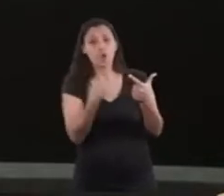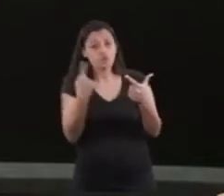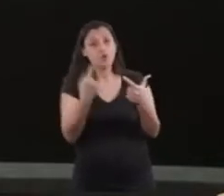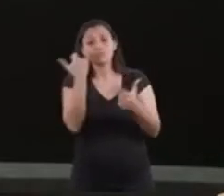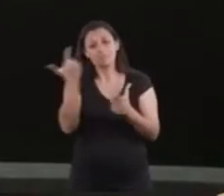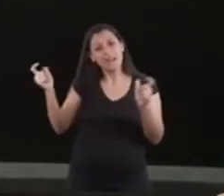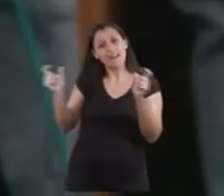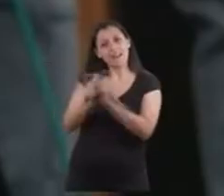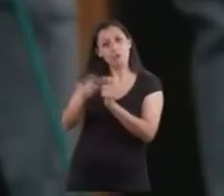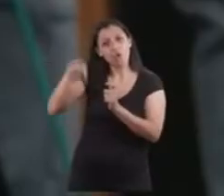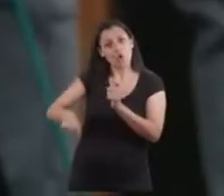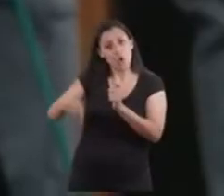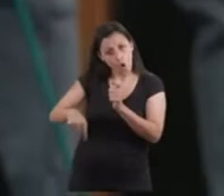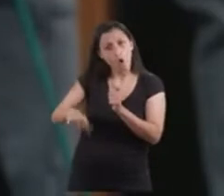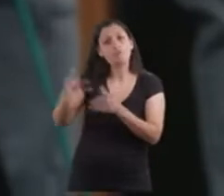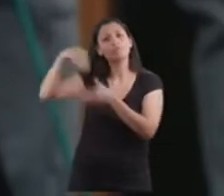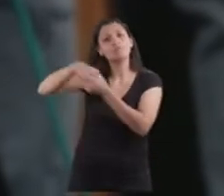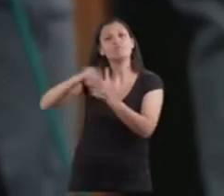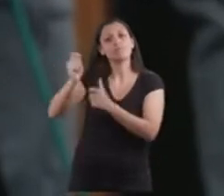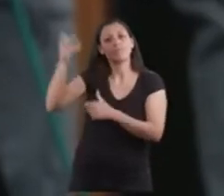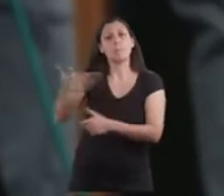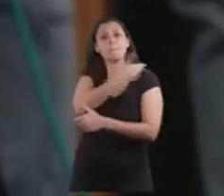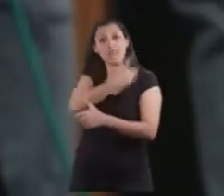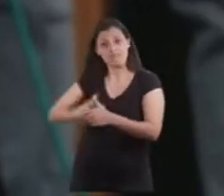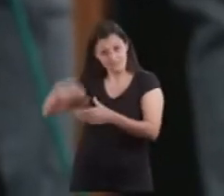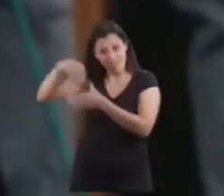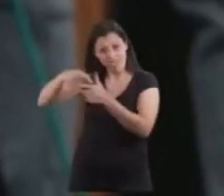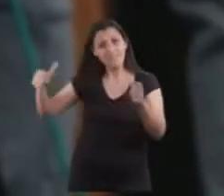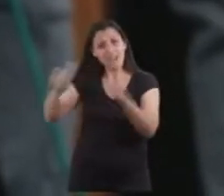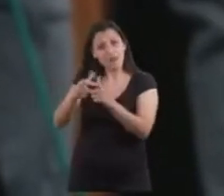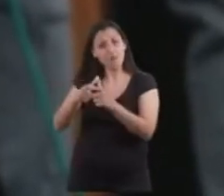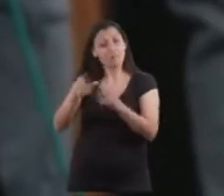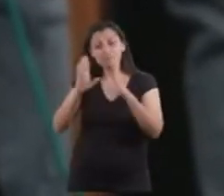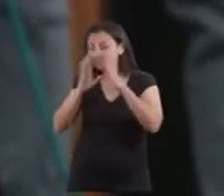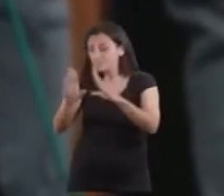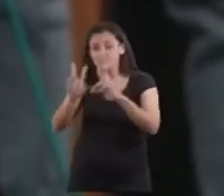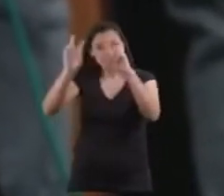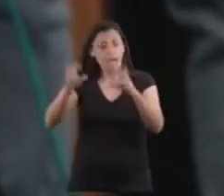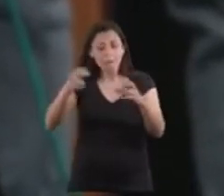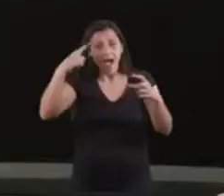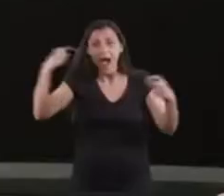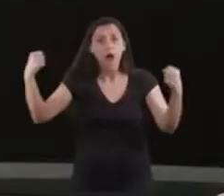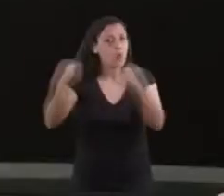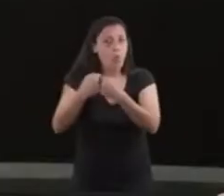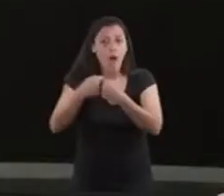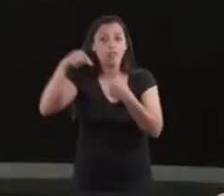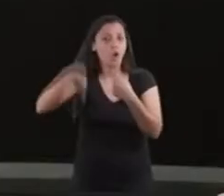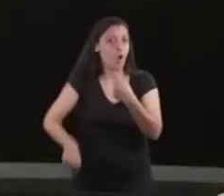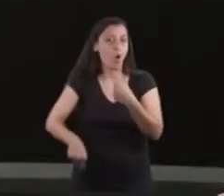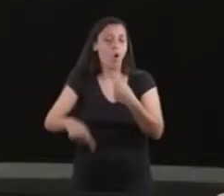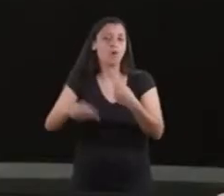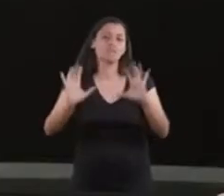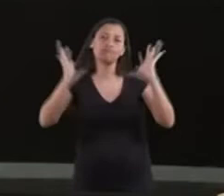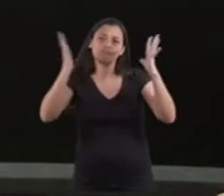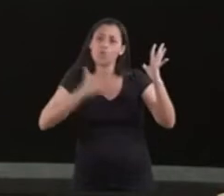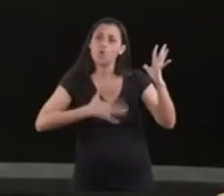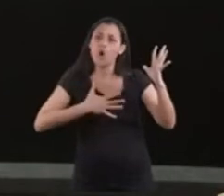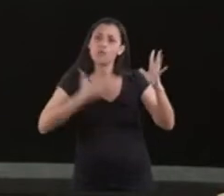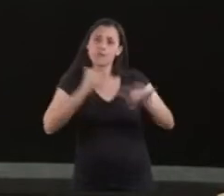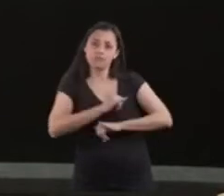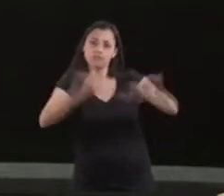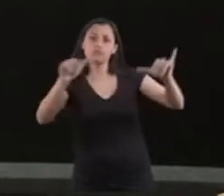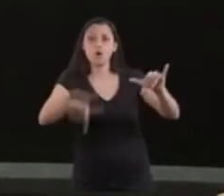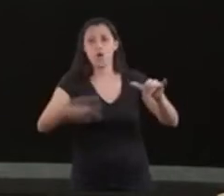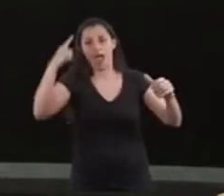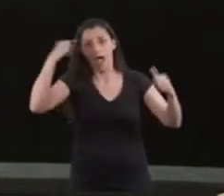reunión que mantuvimos hoy con el presidente tuvo que ver exclusivamente con lo que fue el acuerdo que hoy estamos celebrando lo que